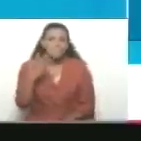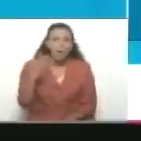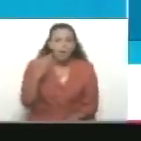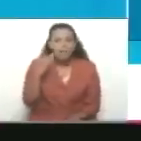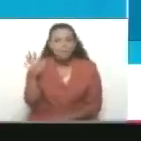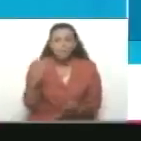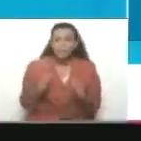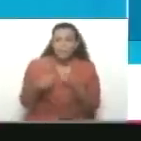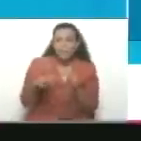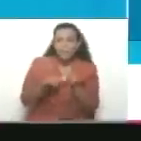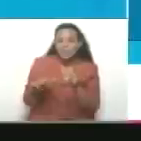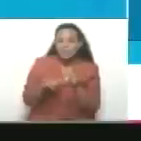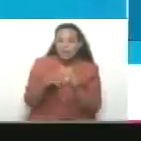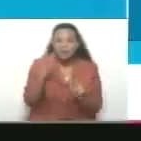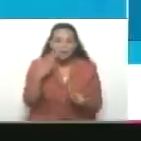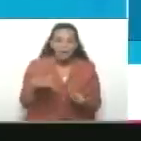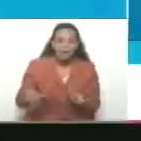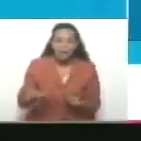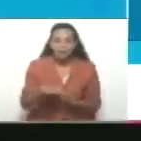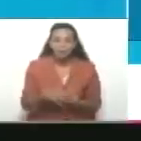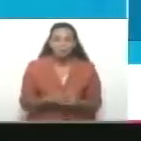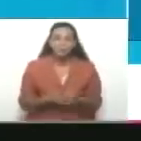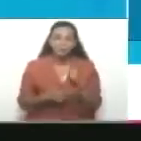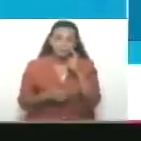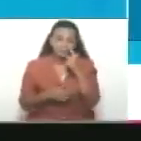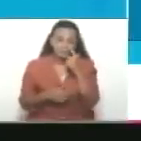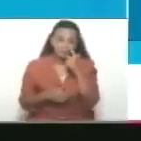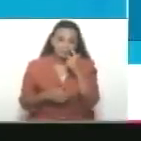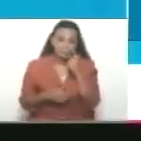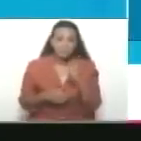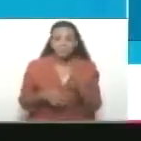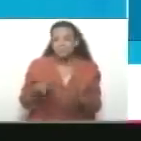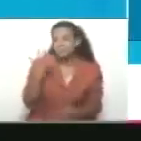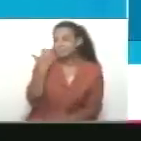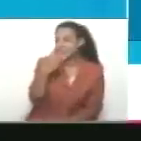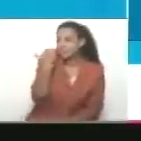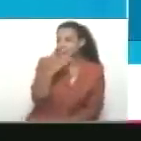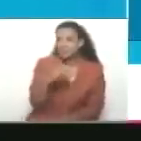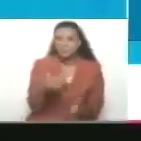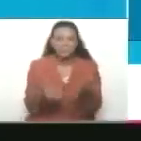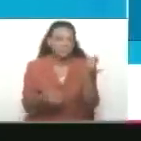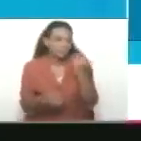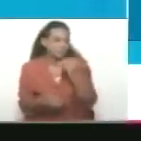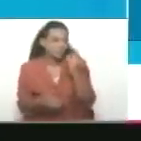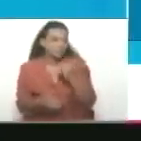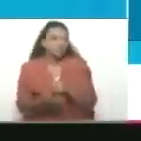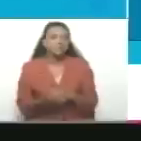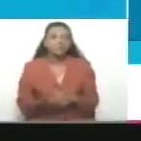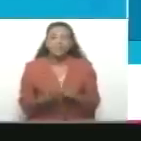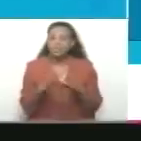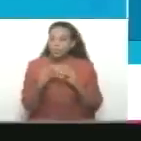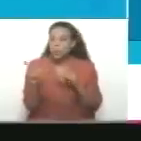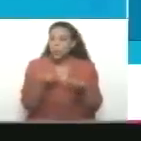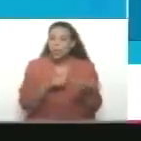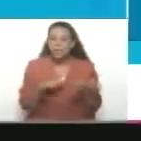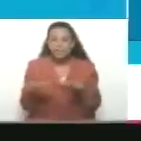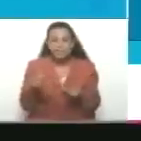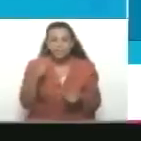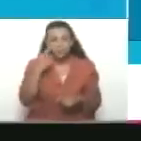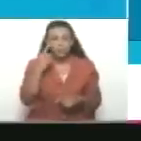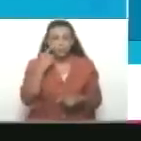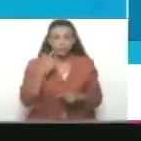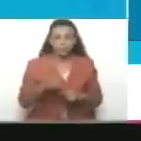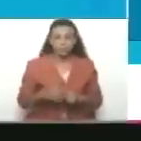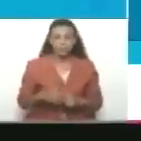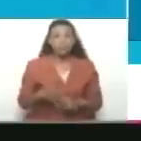oí es medio guayanesa Y bueno ya todo esto vamos